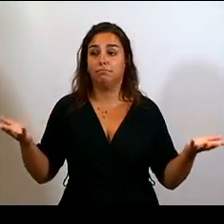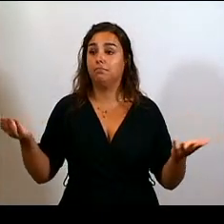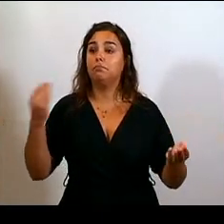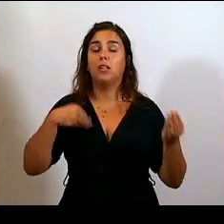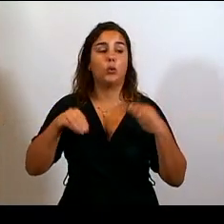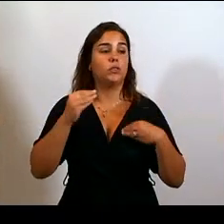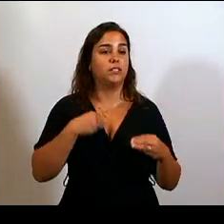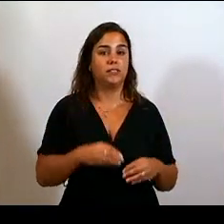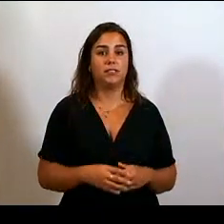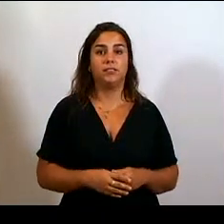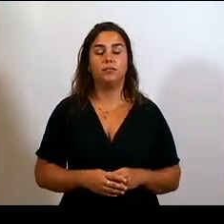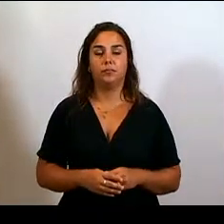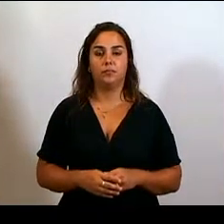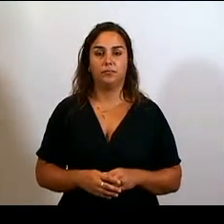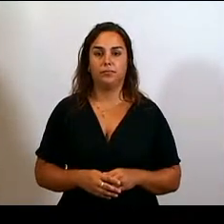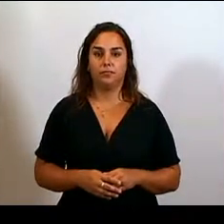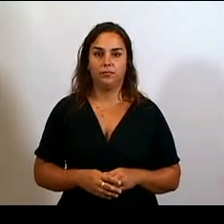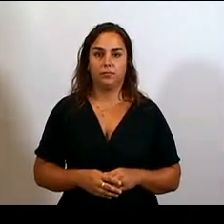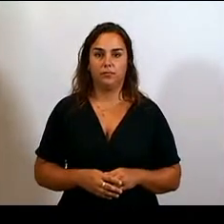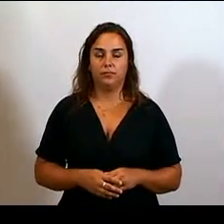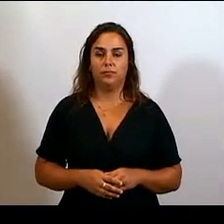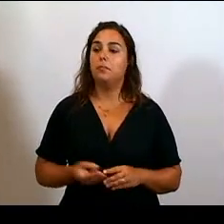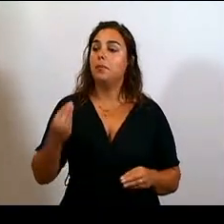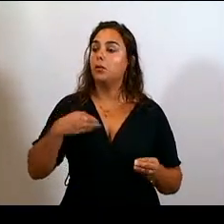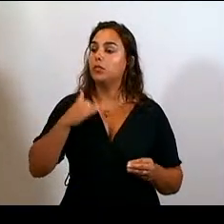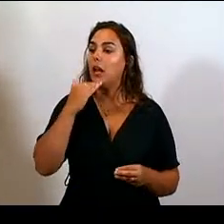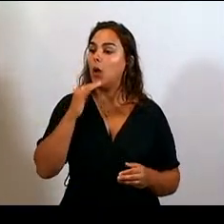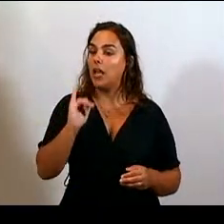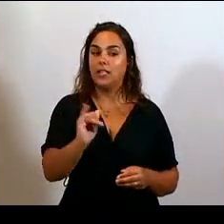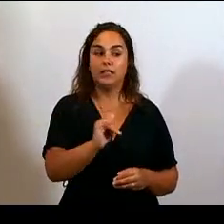quedamos a disposición. ¿Tienen alguna pregunta que hacer?